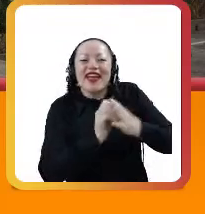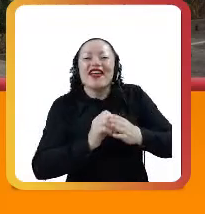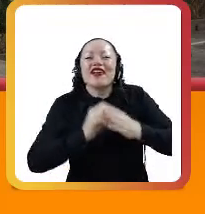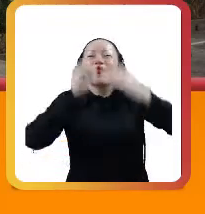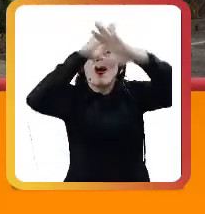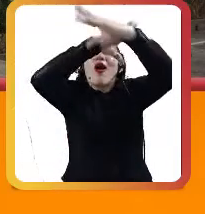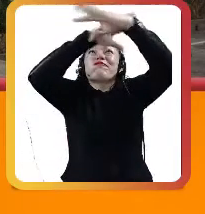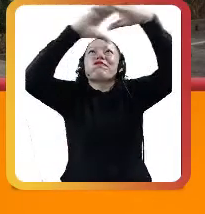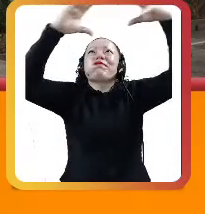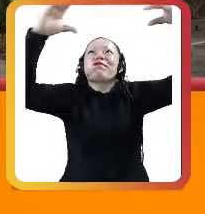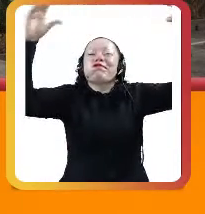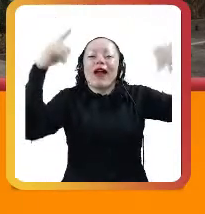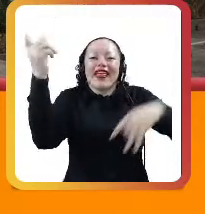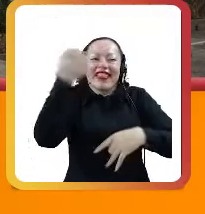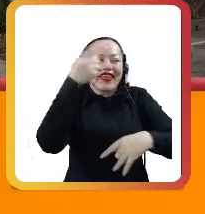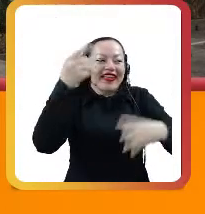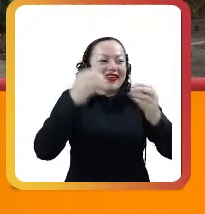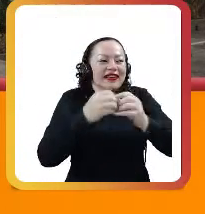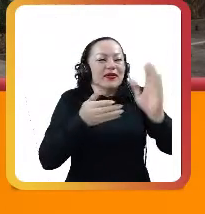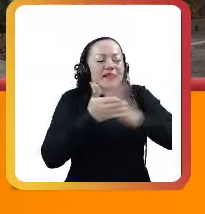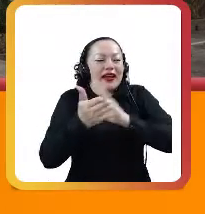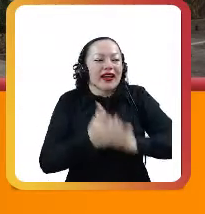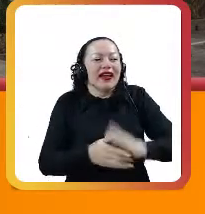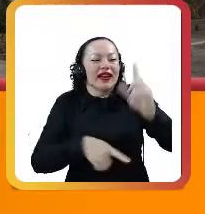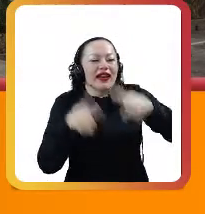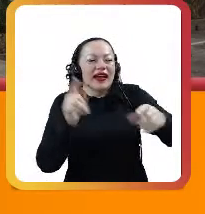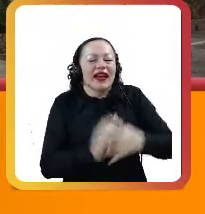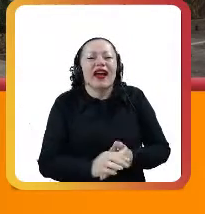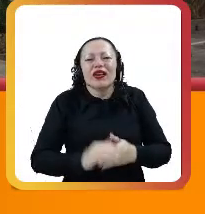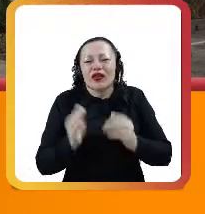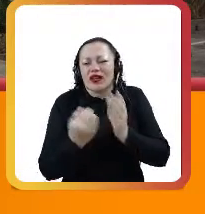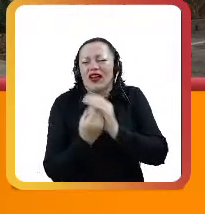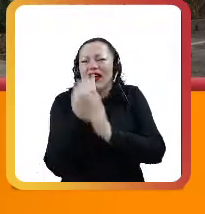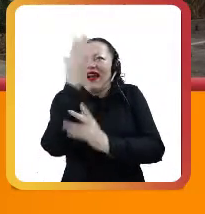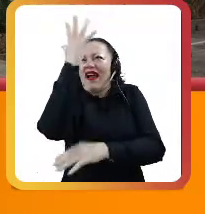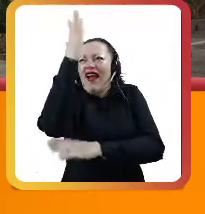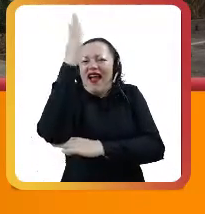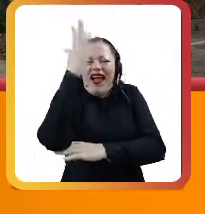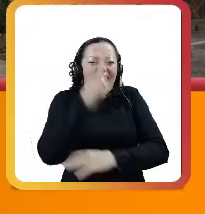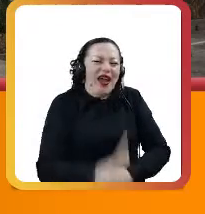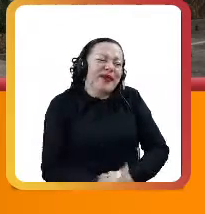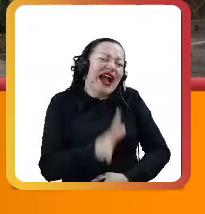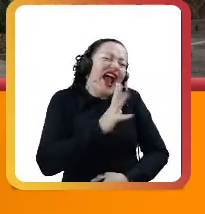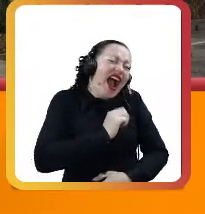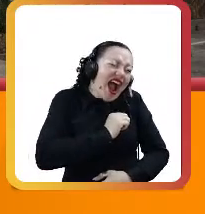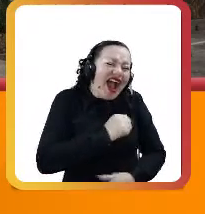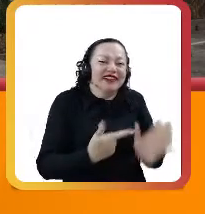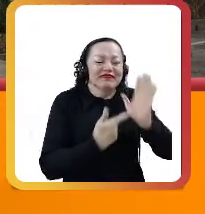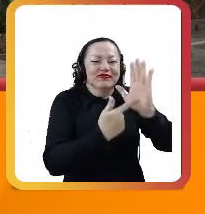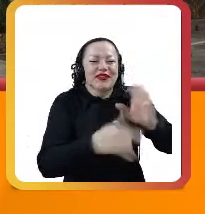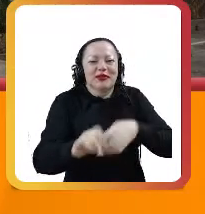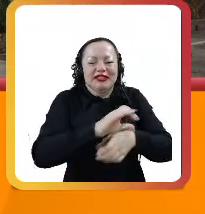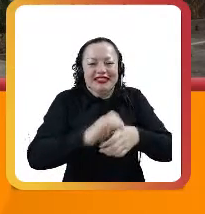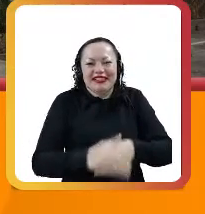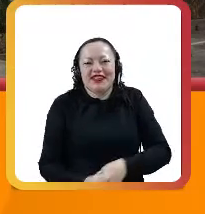Y bueno, hay muchos árboles, ¿está?, que no nos dejan ver bien la ciudad, no alcanzamos a ver la casa de Laurita, carajo, changos.